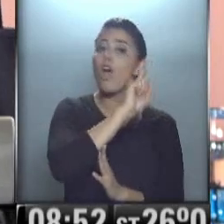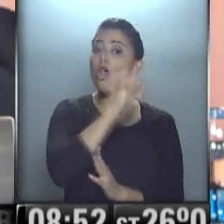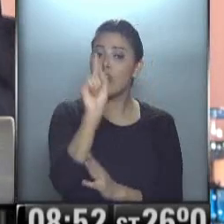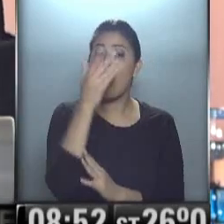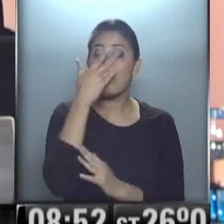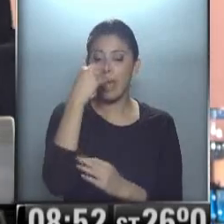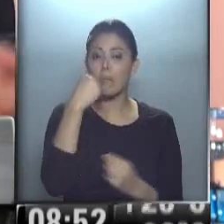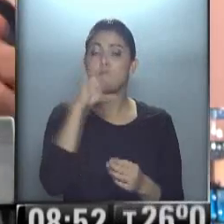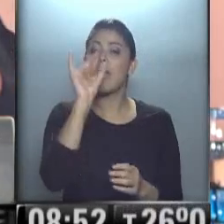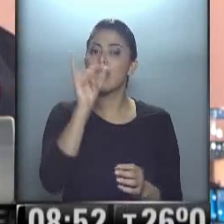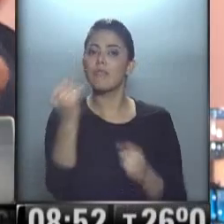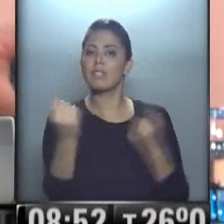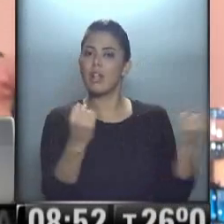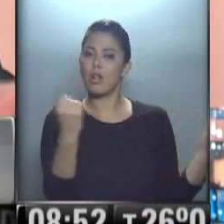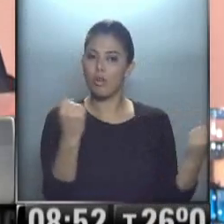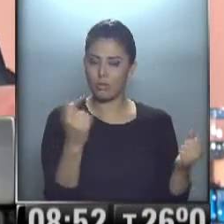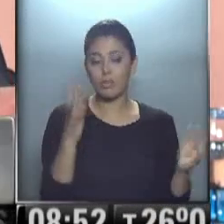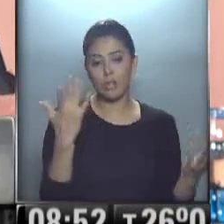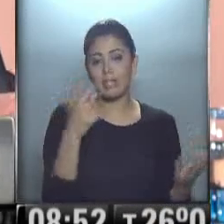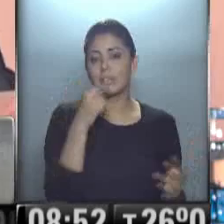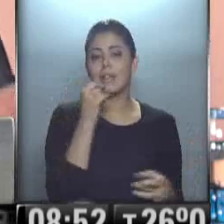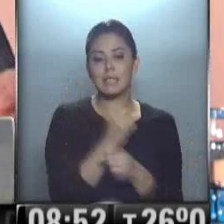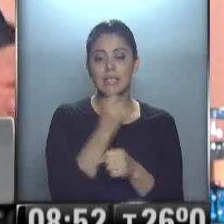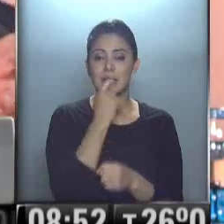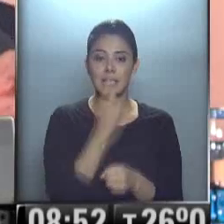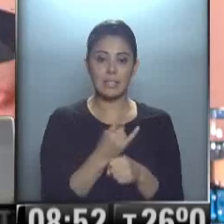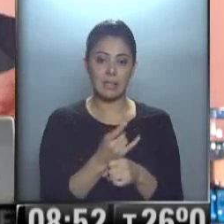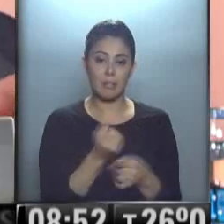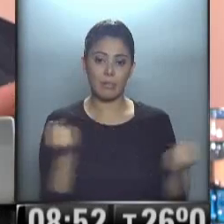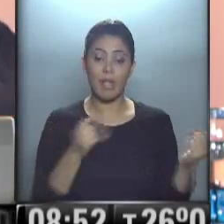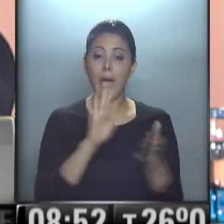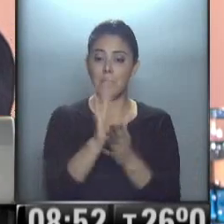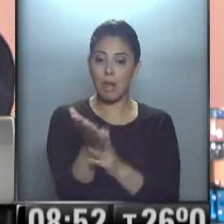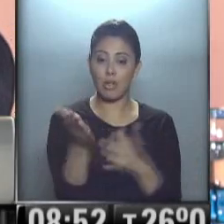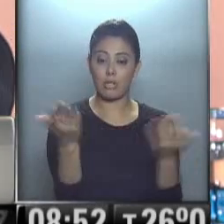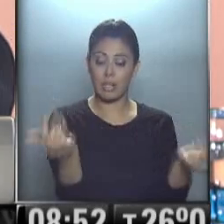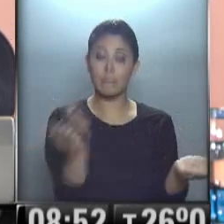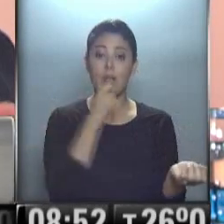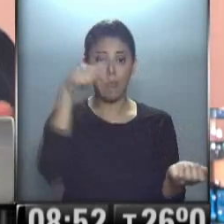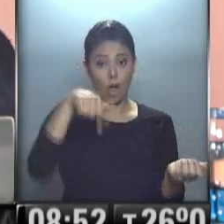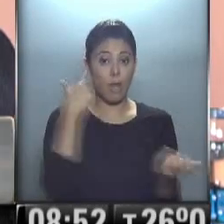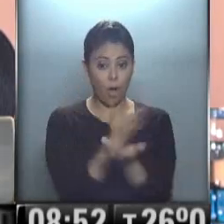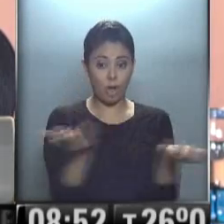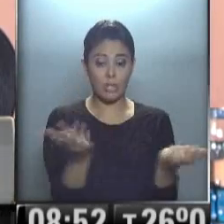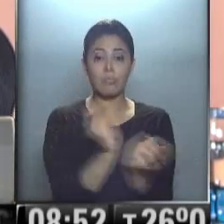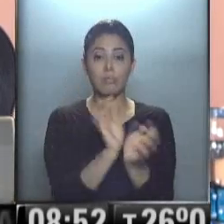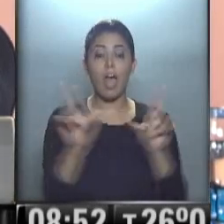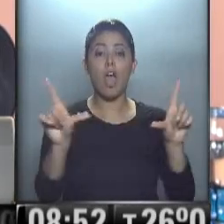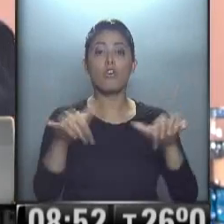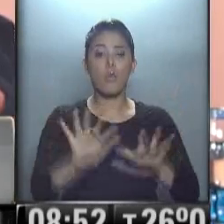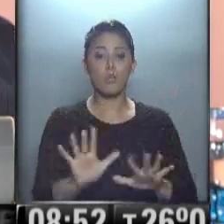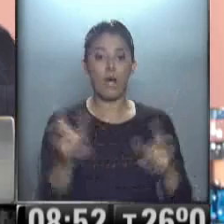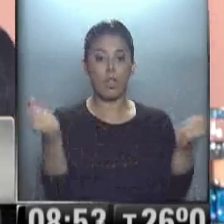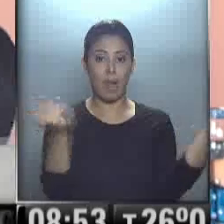sacar maniobrabilidad. Entonces, esto se usa mucho en automovilismo. Ponen las manos así, como lo estamos mostrando, como si la computadora fuera el